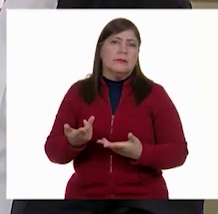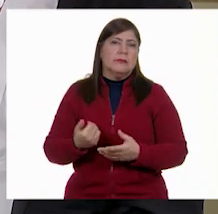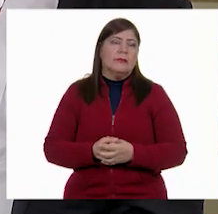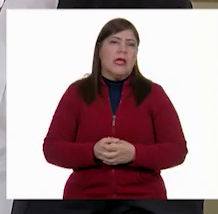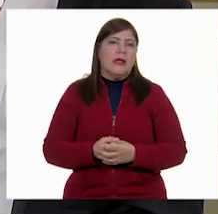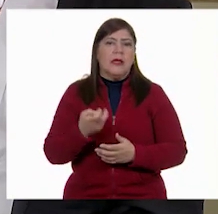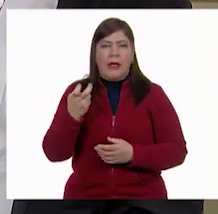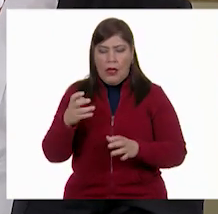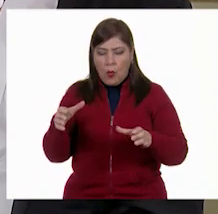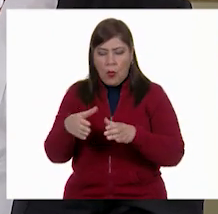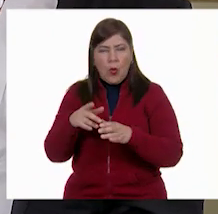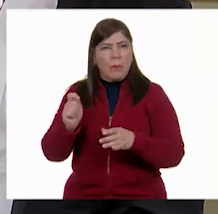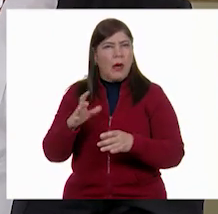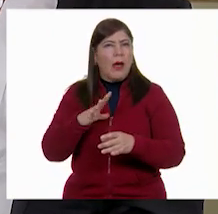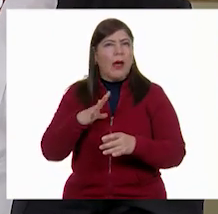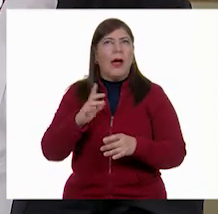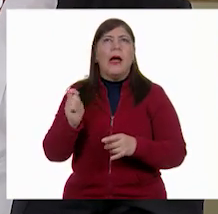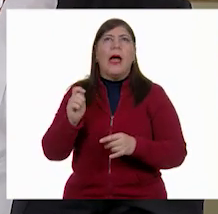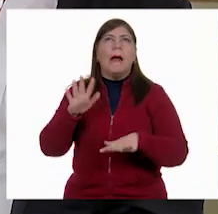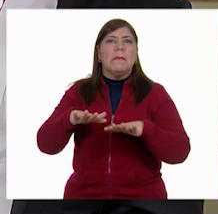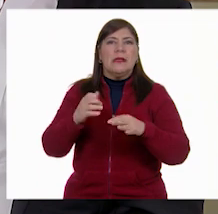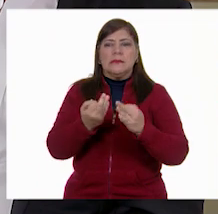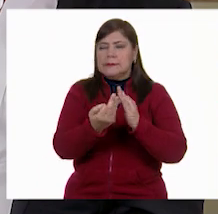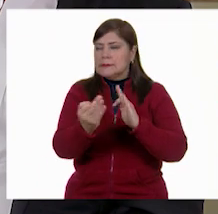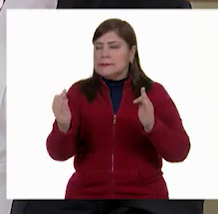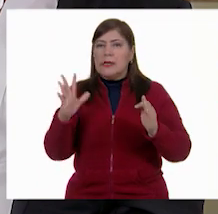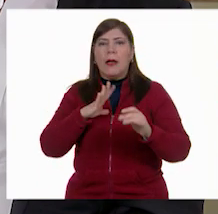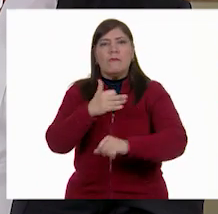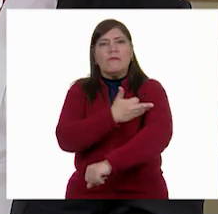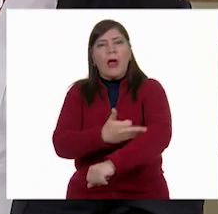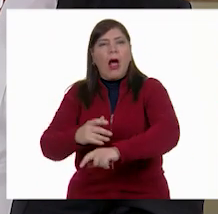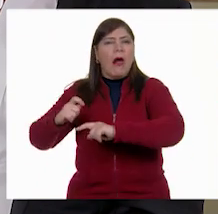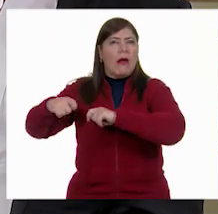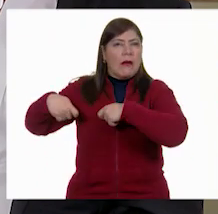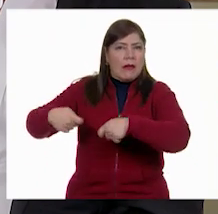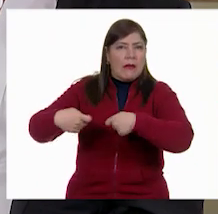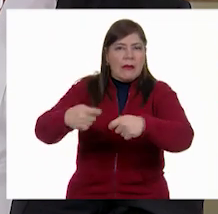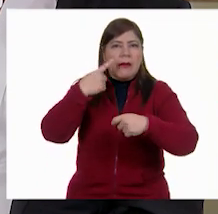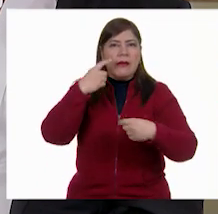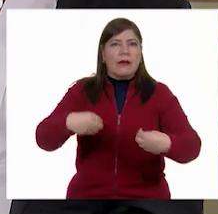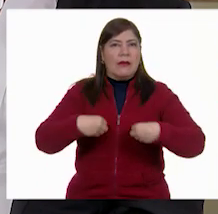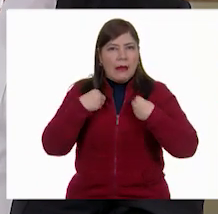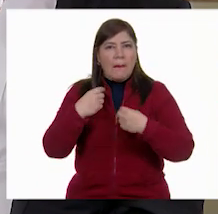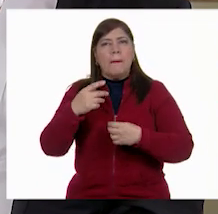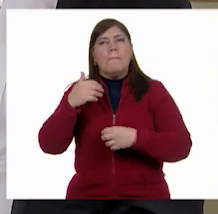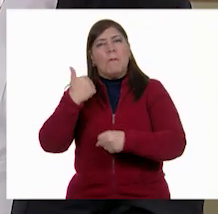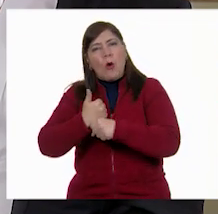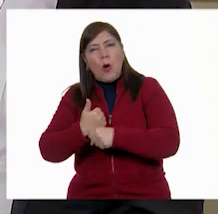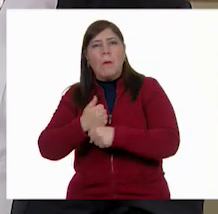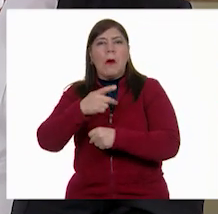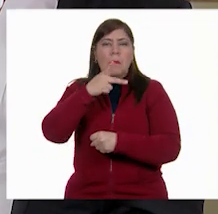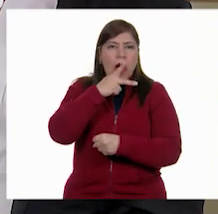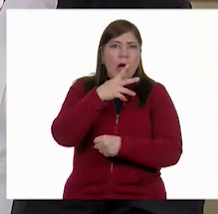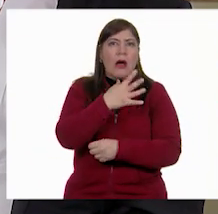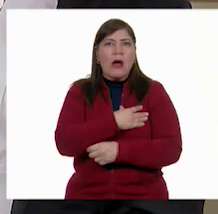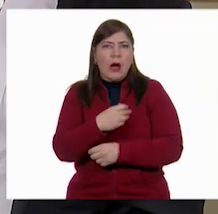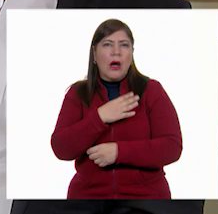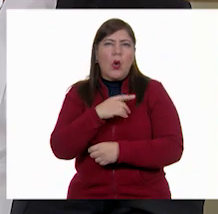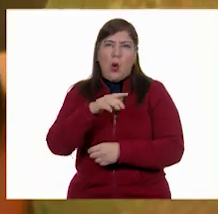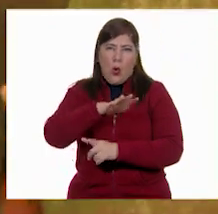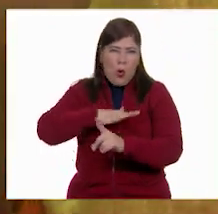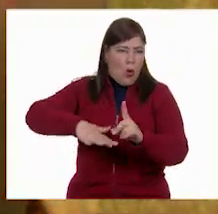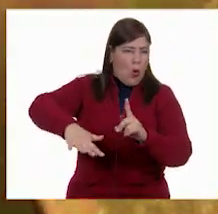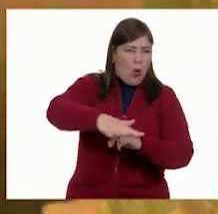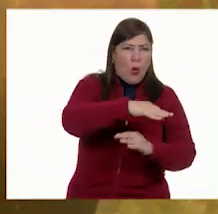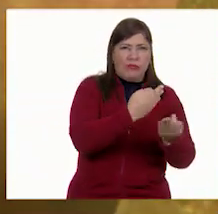que son familias que llevan muchos años viviendo y que acá están los abuelitos, los papás, los hijos y todo el mundo. Entonces, por supuesto que esto